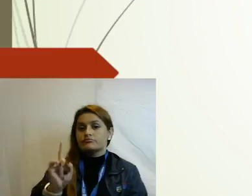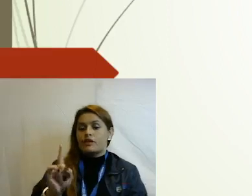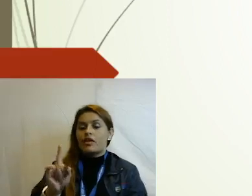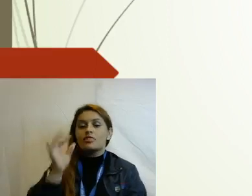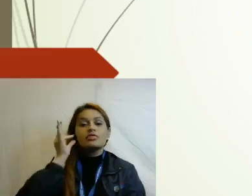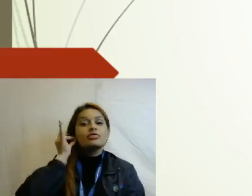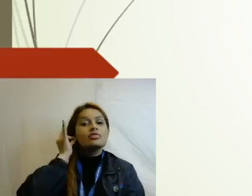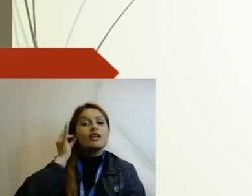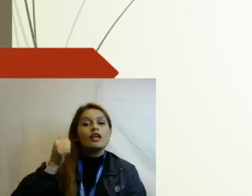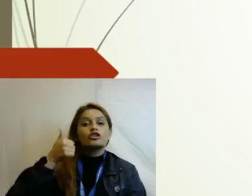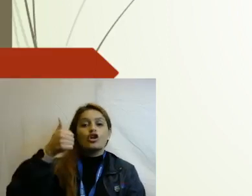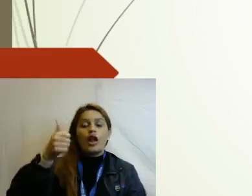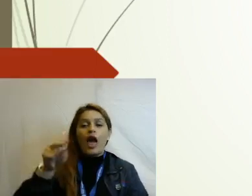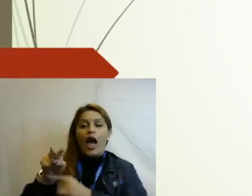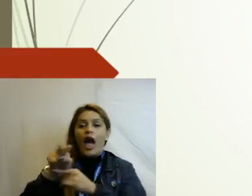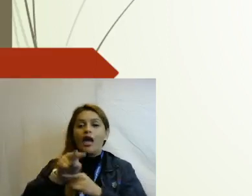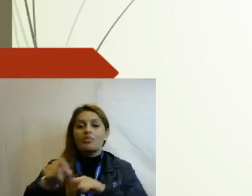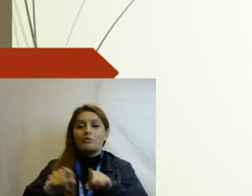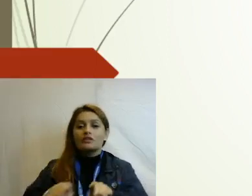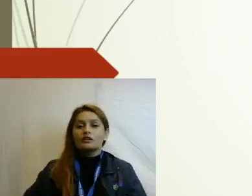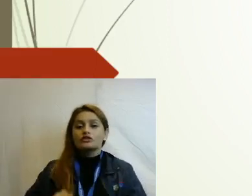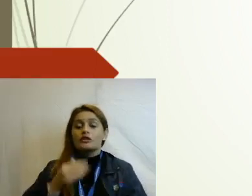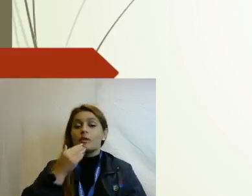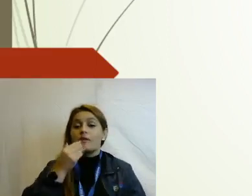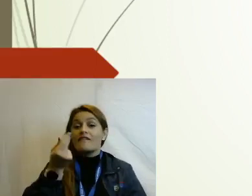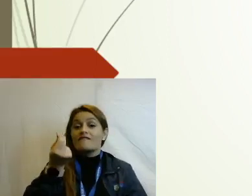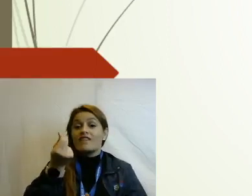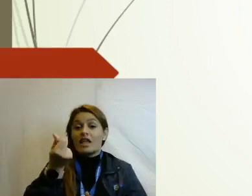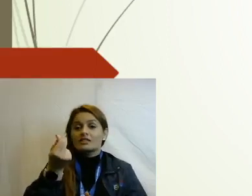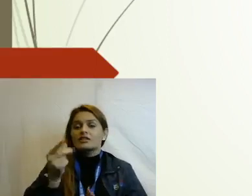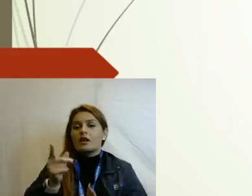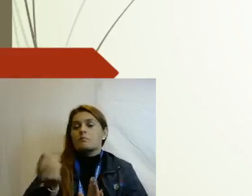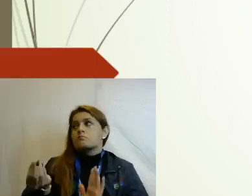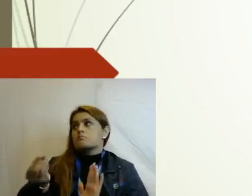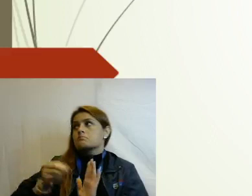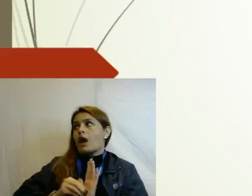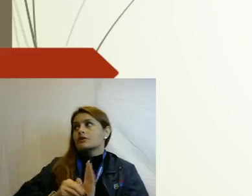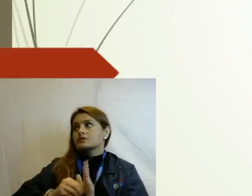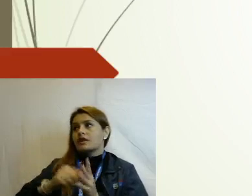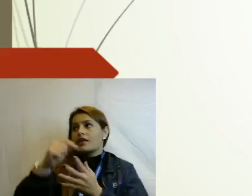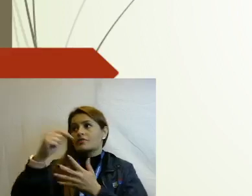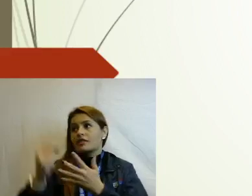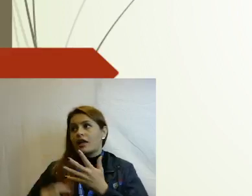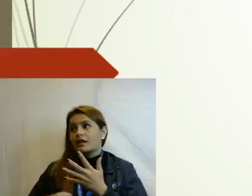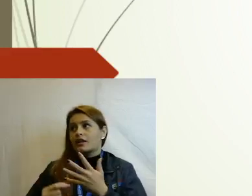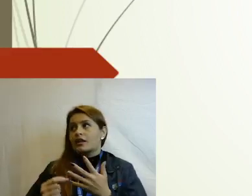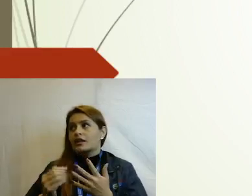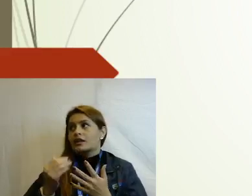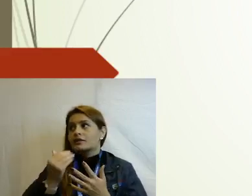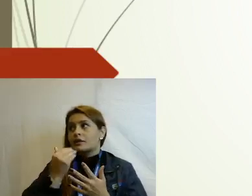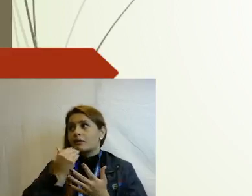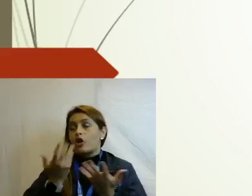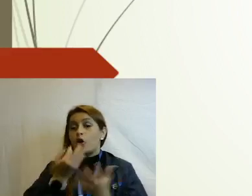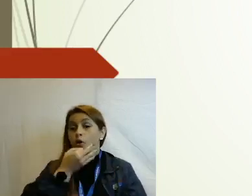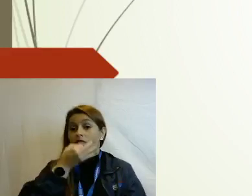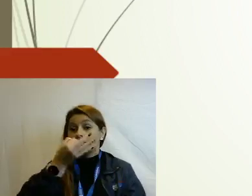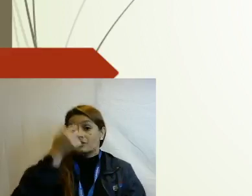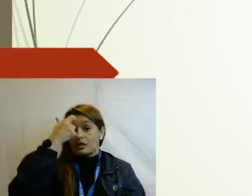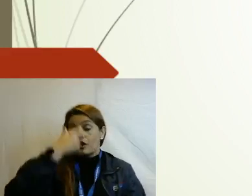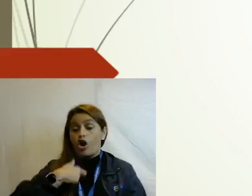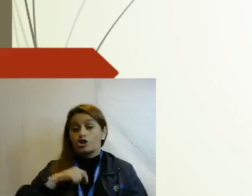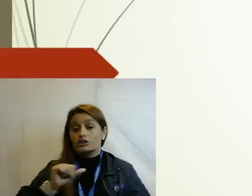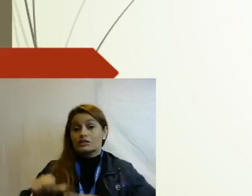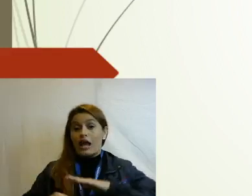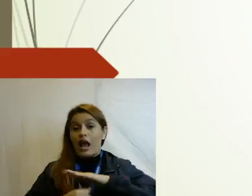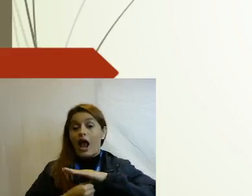Finanzas, efectos de dar más detalles en caso que se requiera. Como bien decía el concejal Martínez, la ley